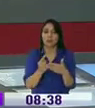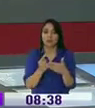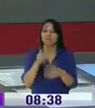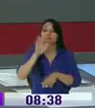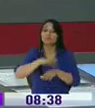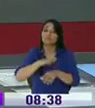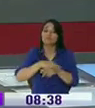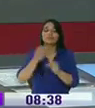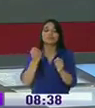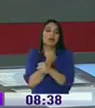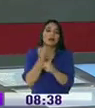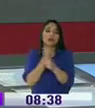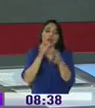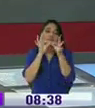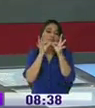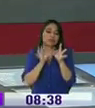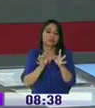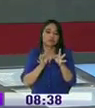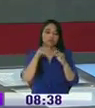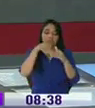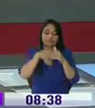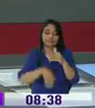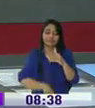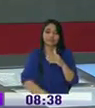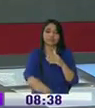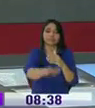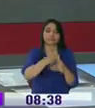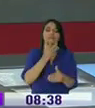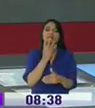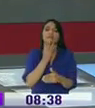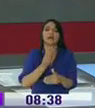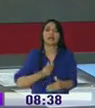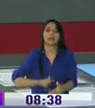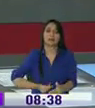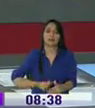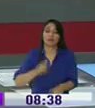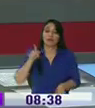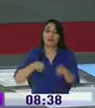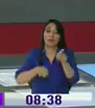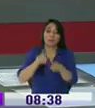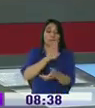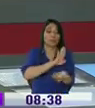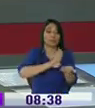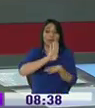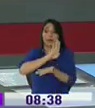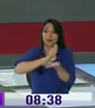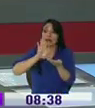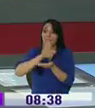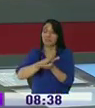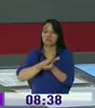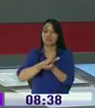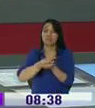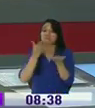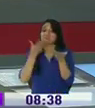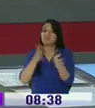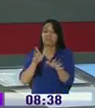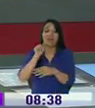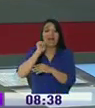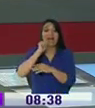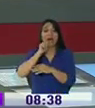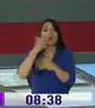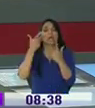trabajos que se están realizando en el intercambiador de Los Granados. En algunos sectores vecinos el servicio se restableció